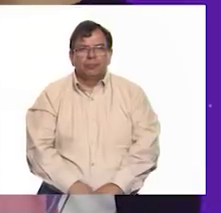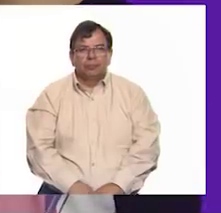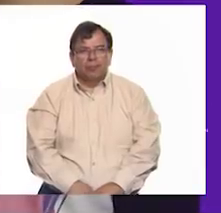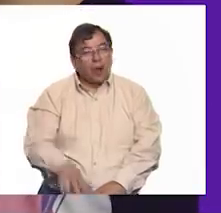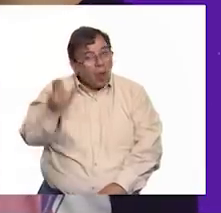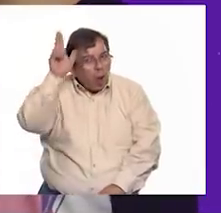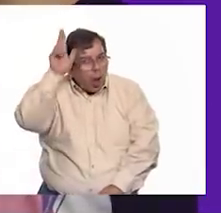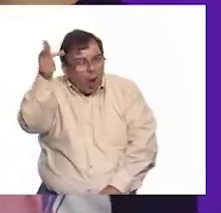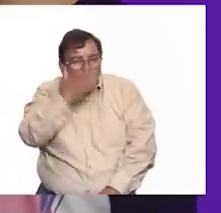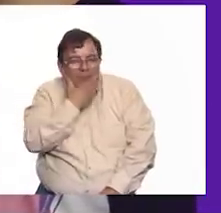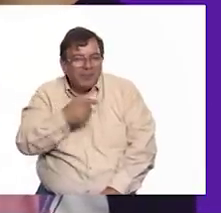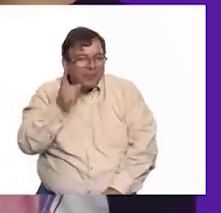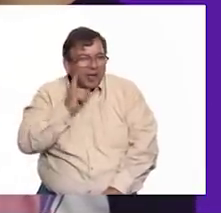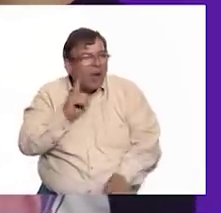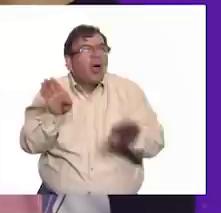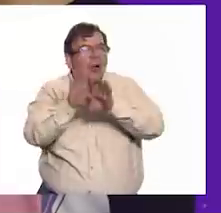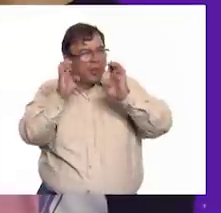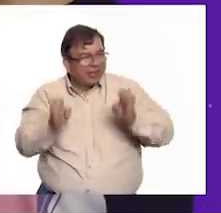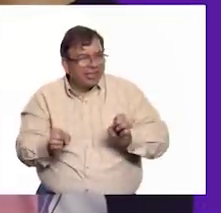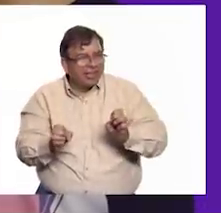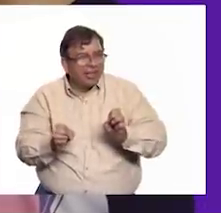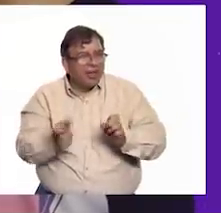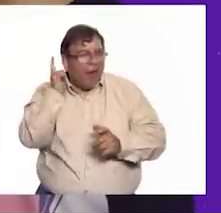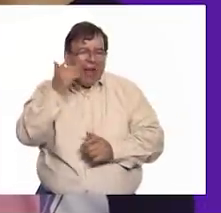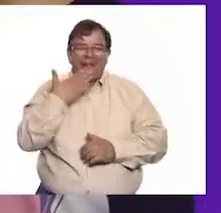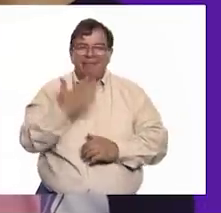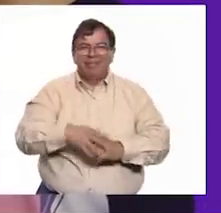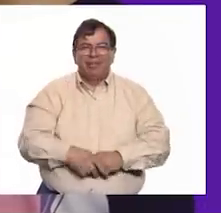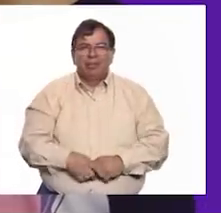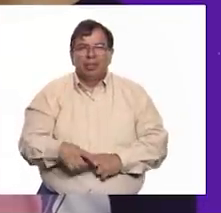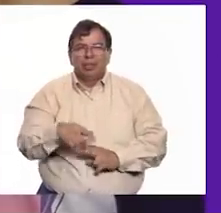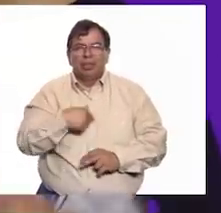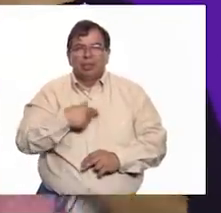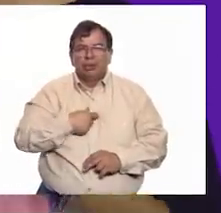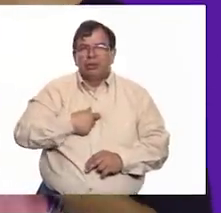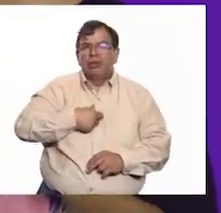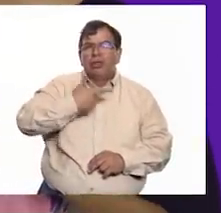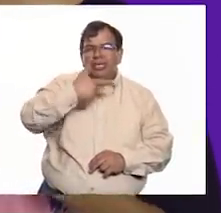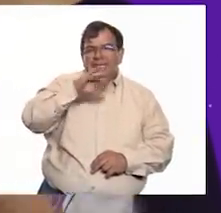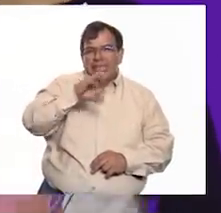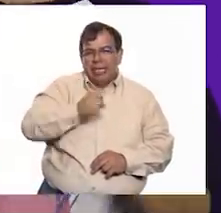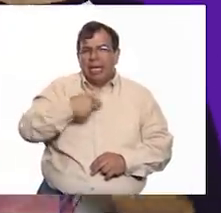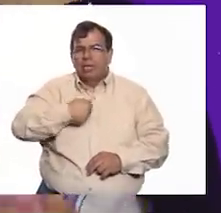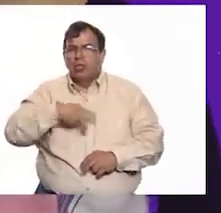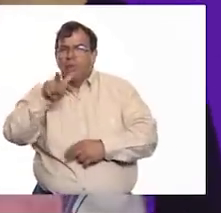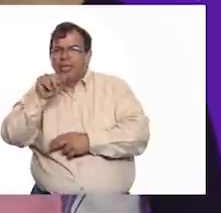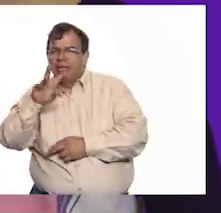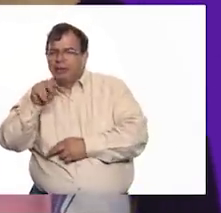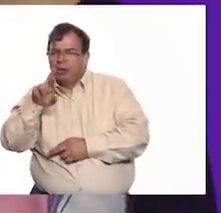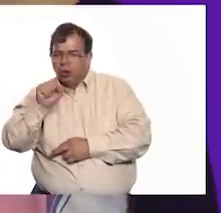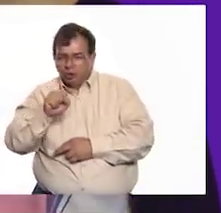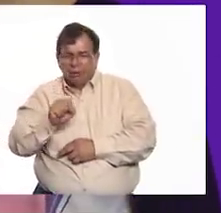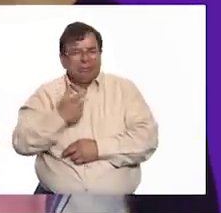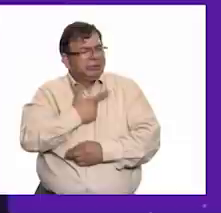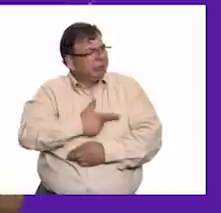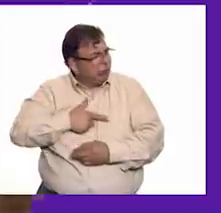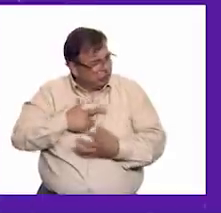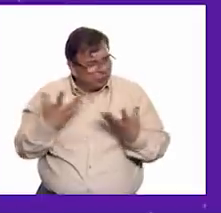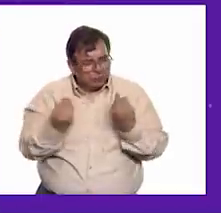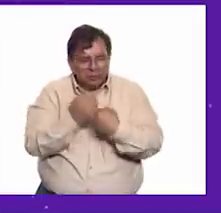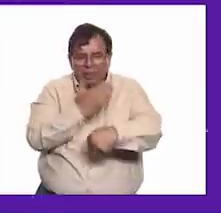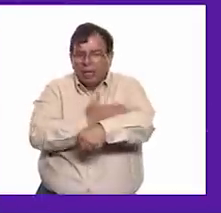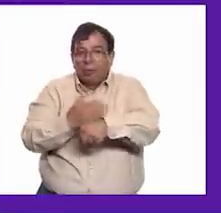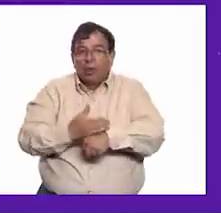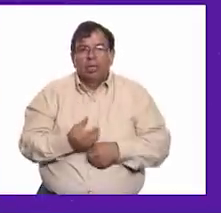Hola chicas y chicos, ¿cómo están? Espero que muy bien. Yo soy Gisela. Yo soy Víctor y nos da mucho gusto que nos acompañen.